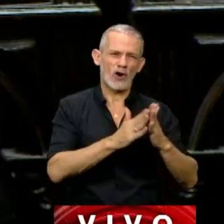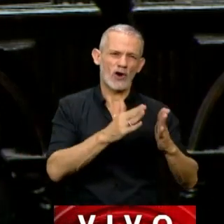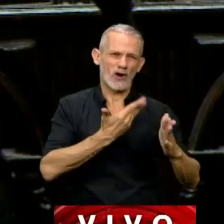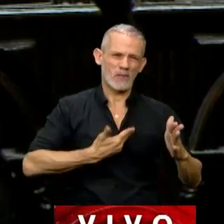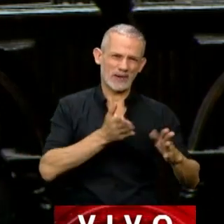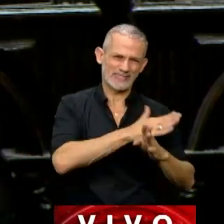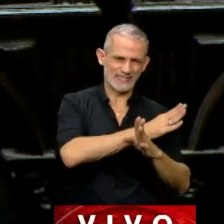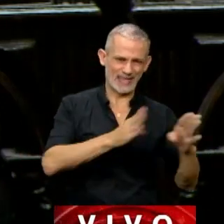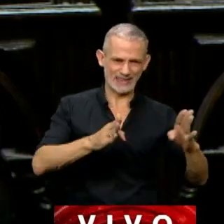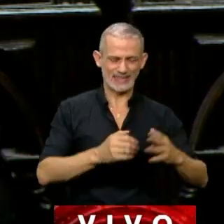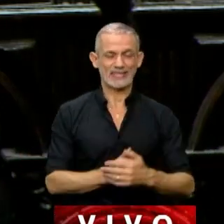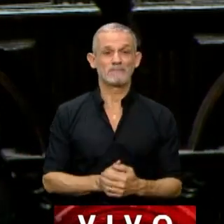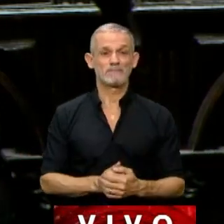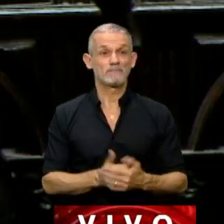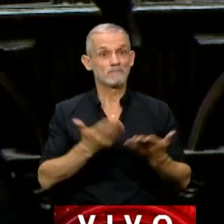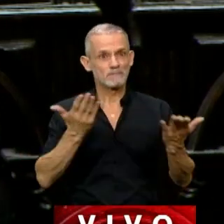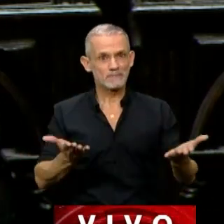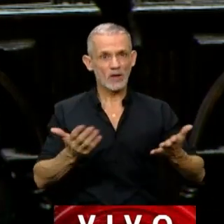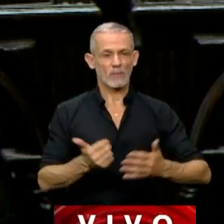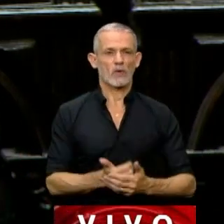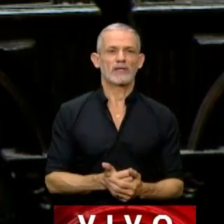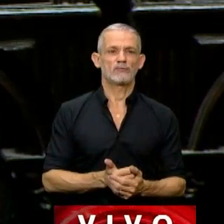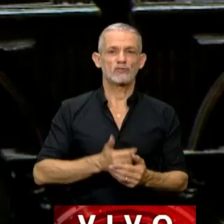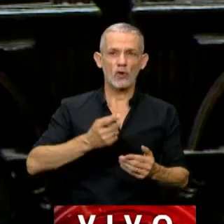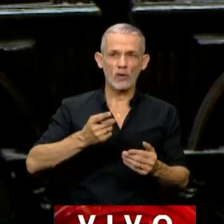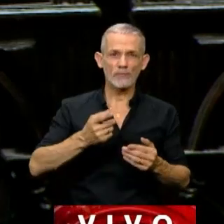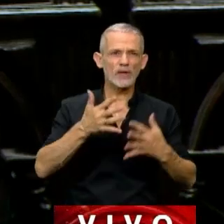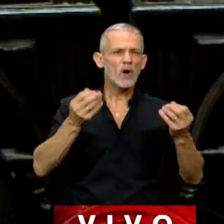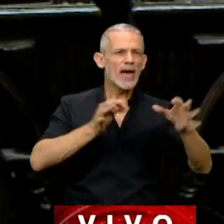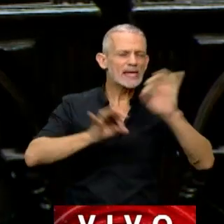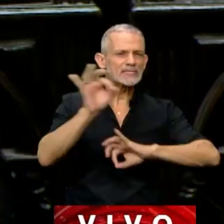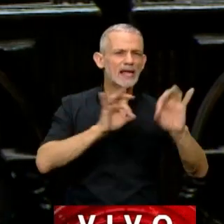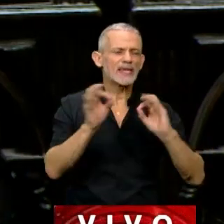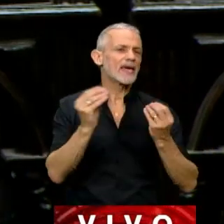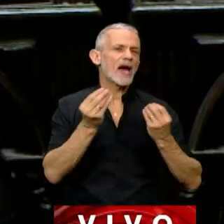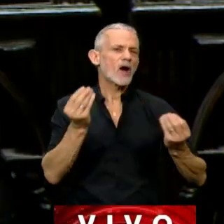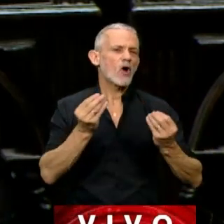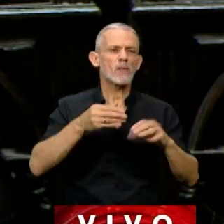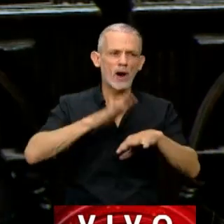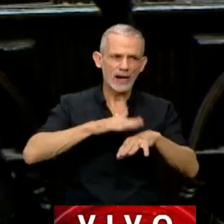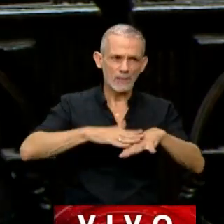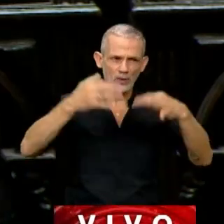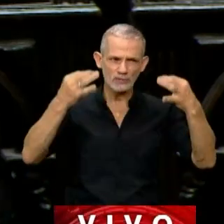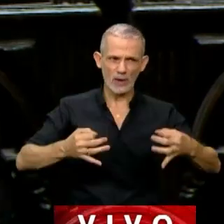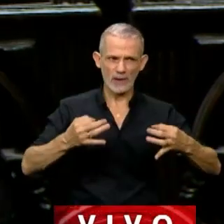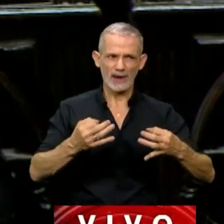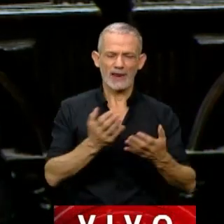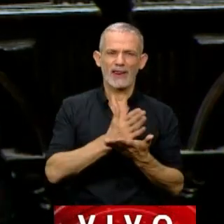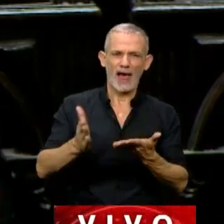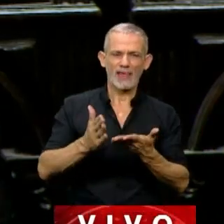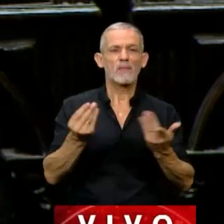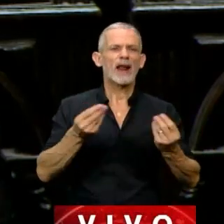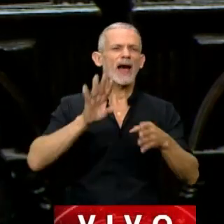algún momento por ello se define una estrategia responsable para el